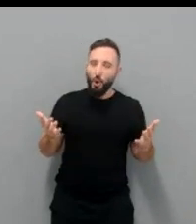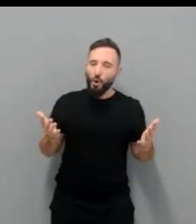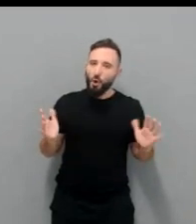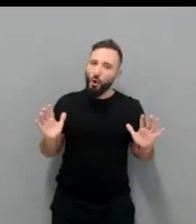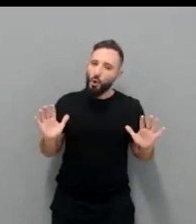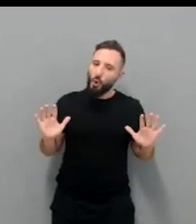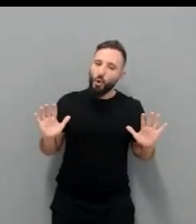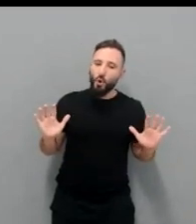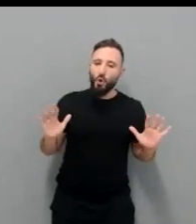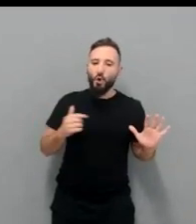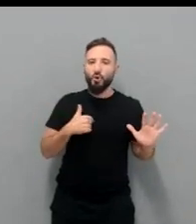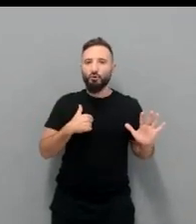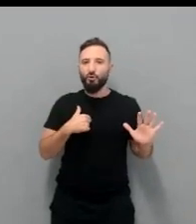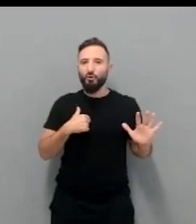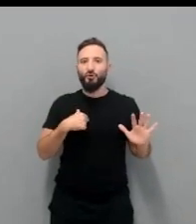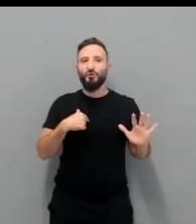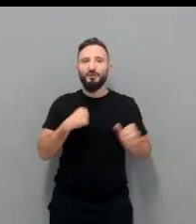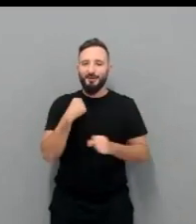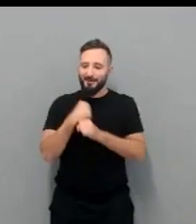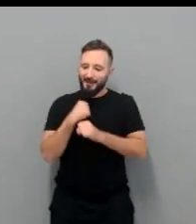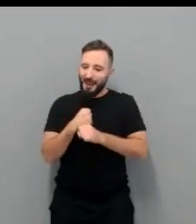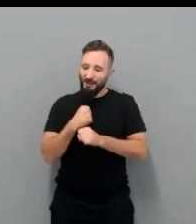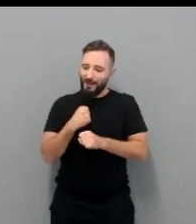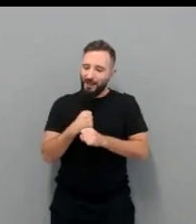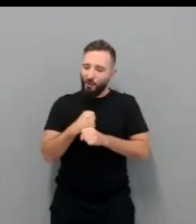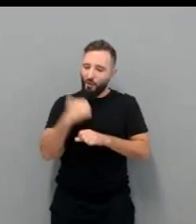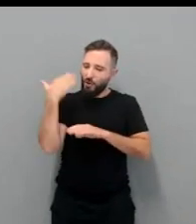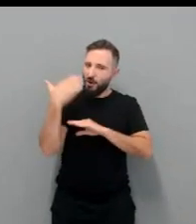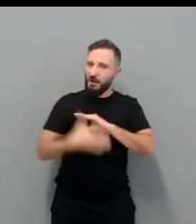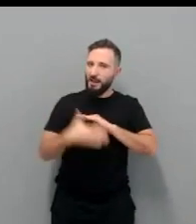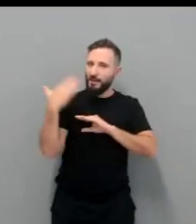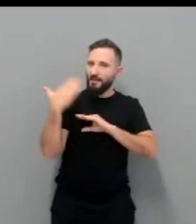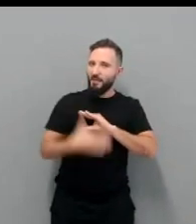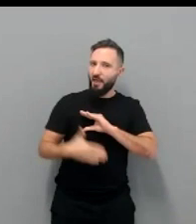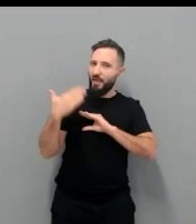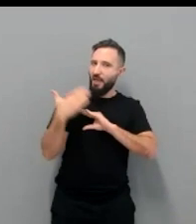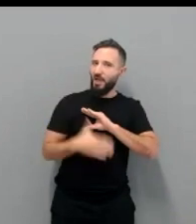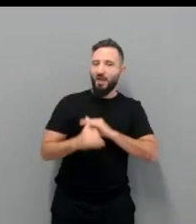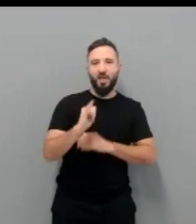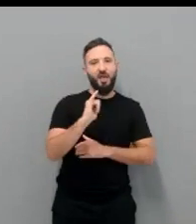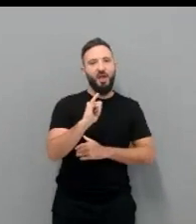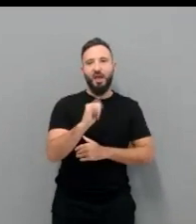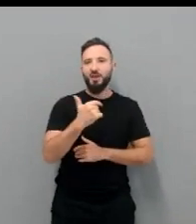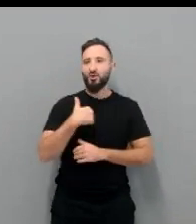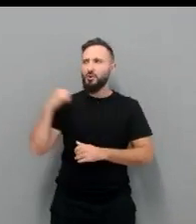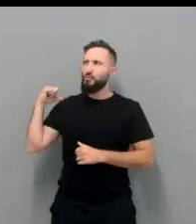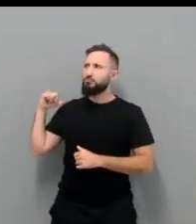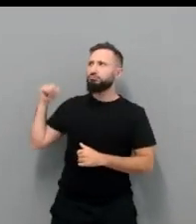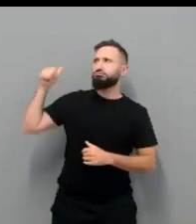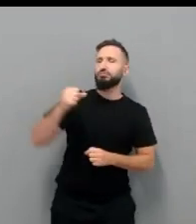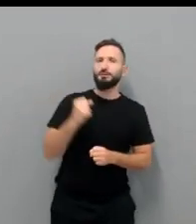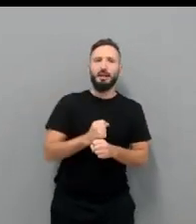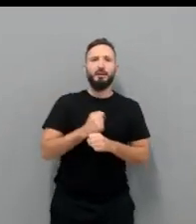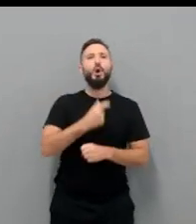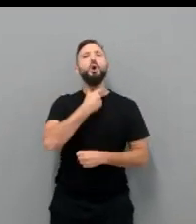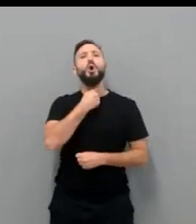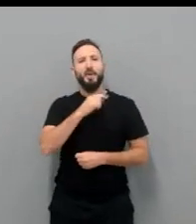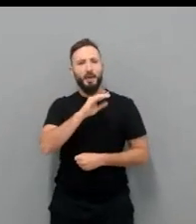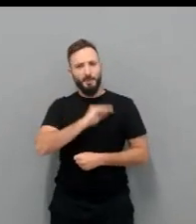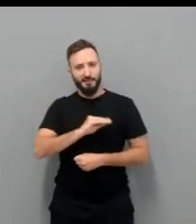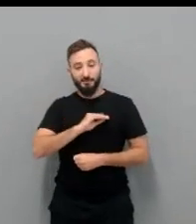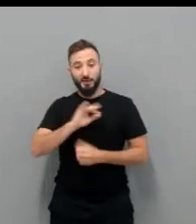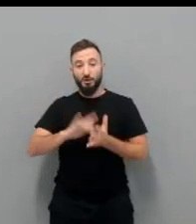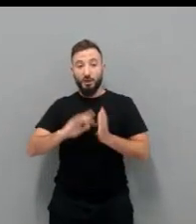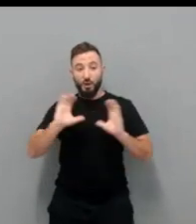yo me siento limitada cuando trabajo. No es que me sienta limitada, yo tengo mis conocimientos, he trabajado muchísimos años como logopeda, pero cuando me reúno con